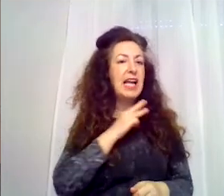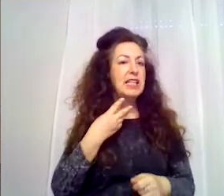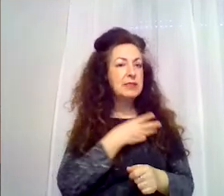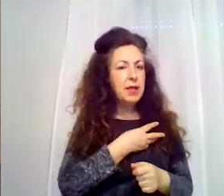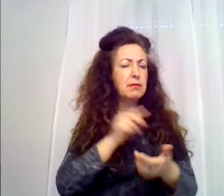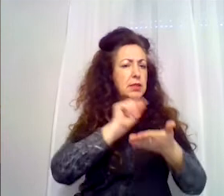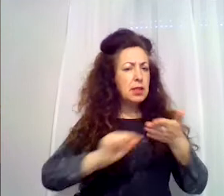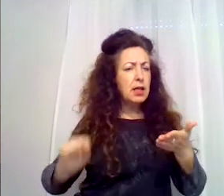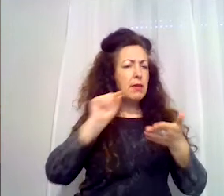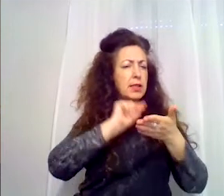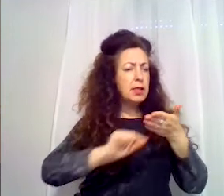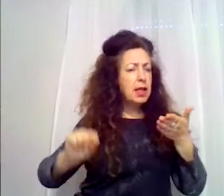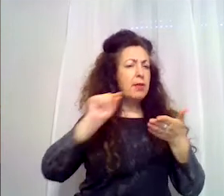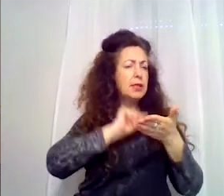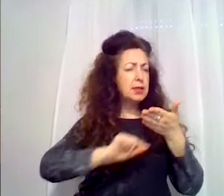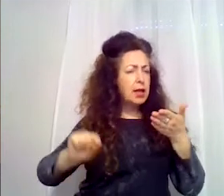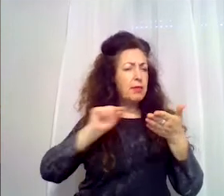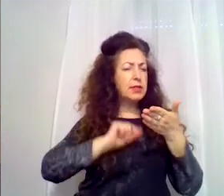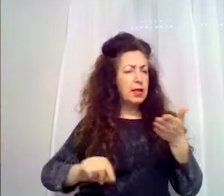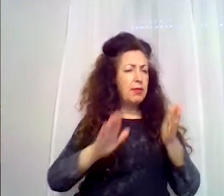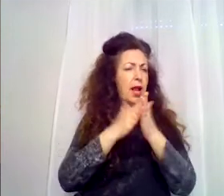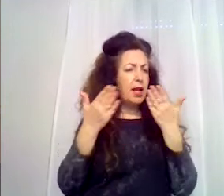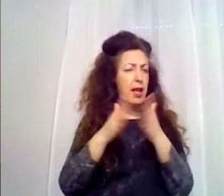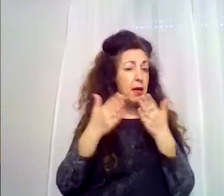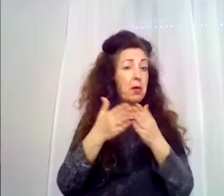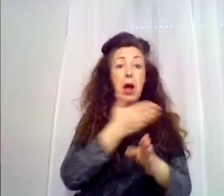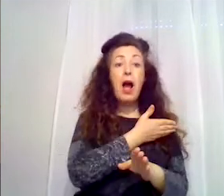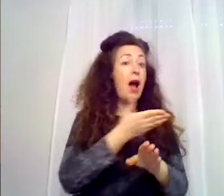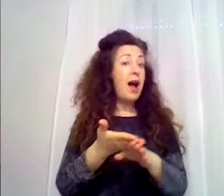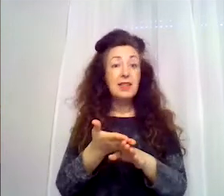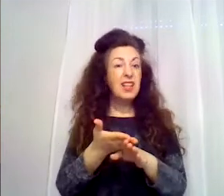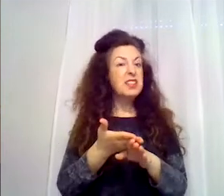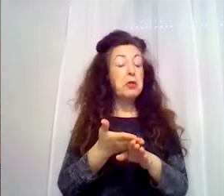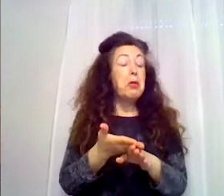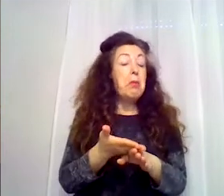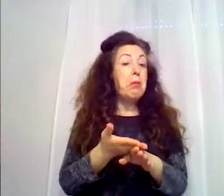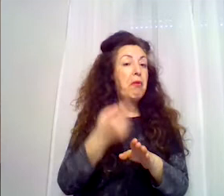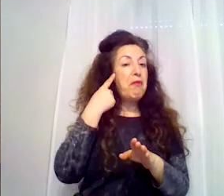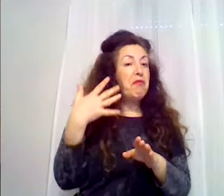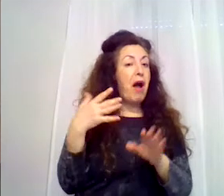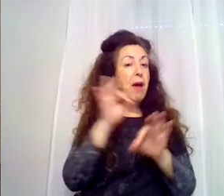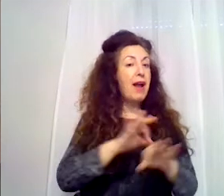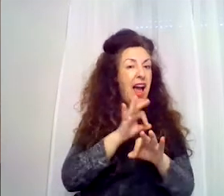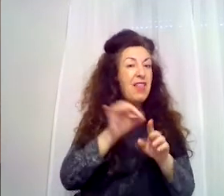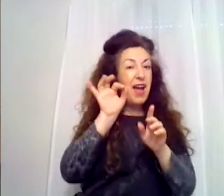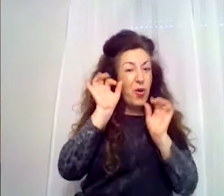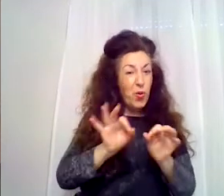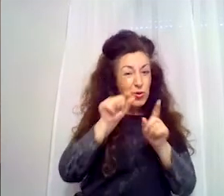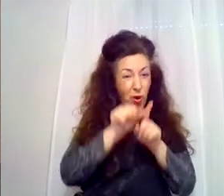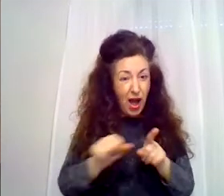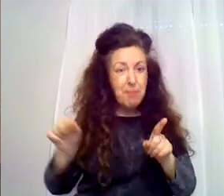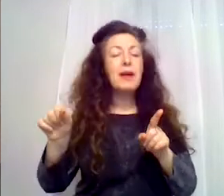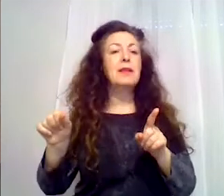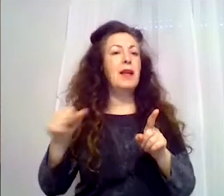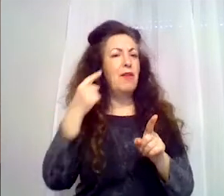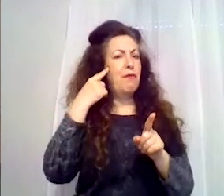de mayo del año 1593. ¿no? Los marlovianos, como soy yo, que defiende que Christopher